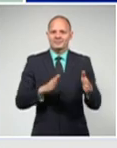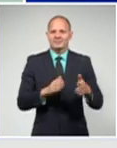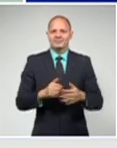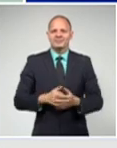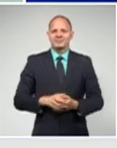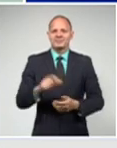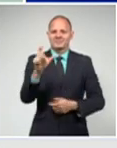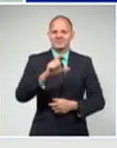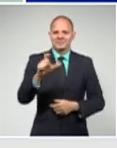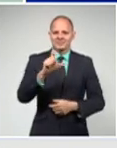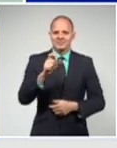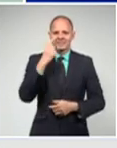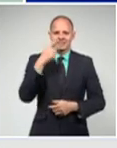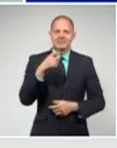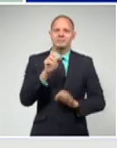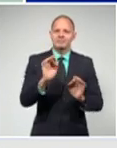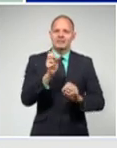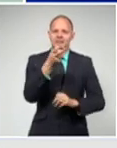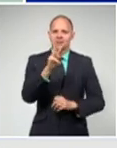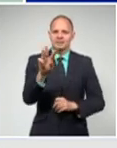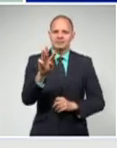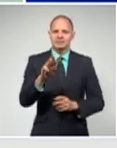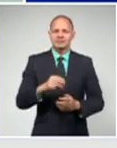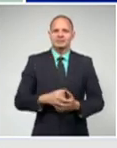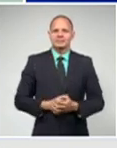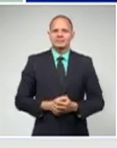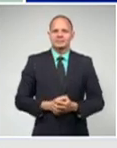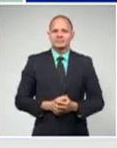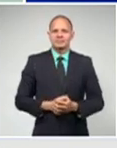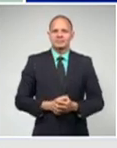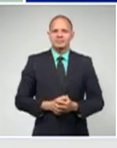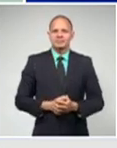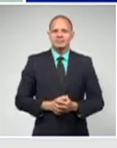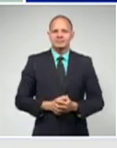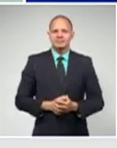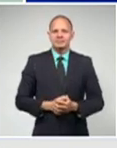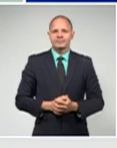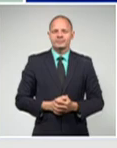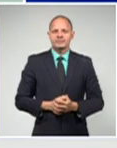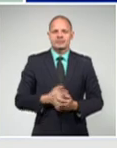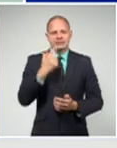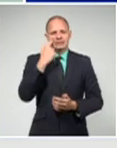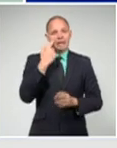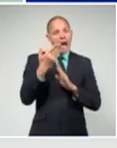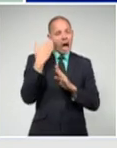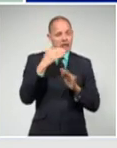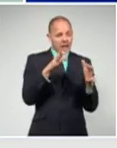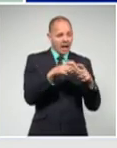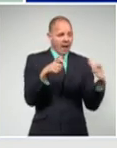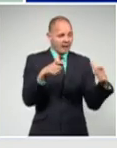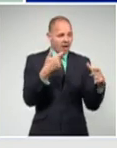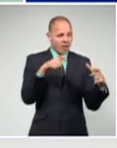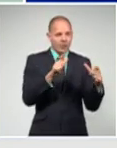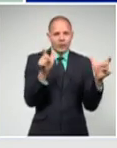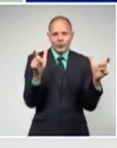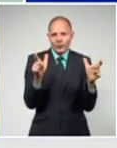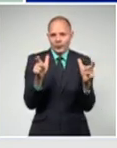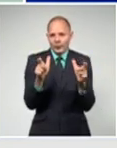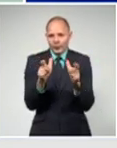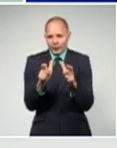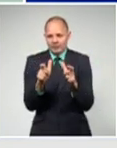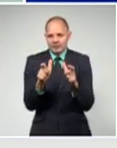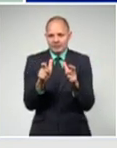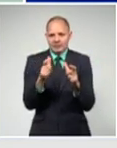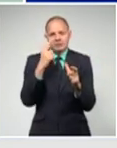día anterior, aunque inferior al comportamiento que venía teniendo, pero de todas formas con